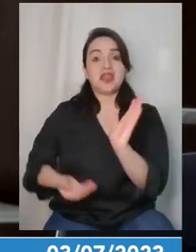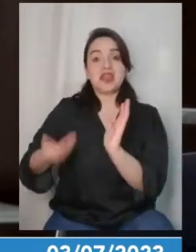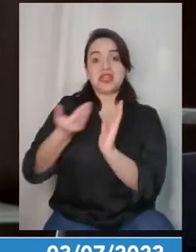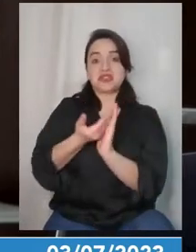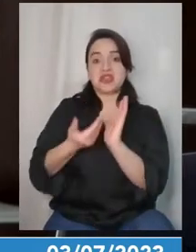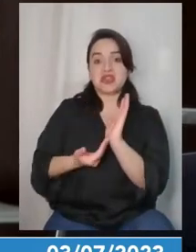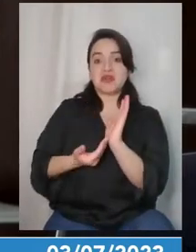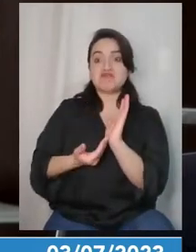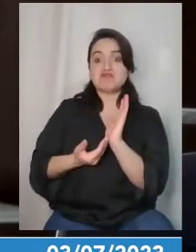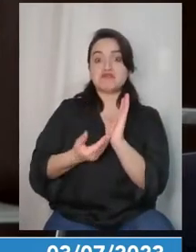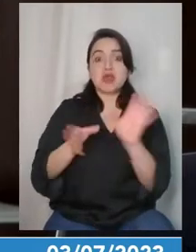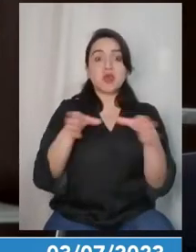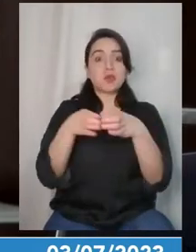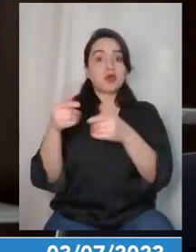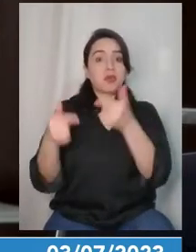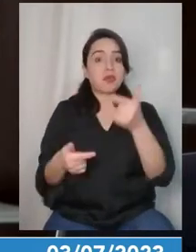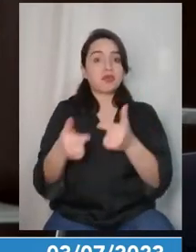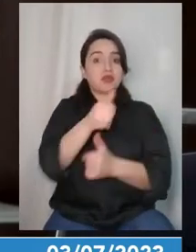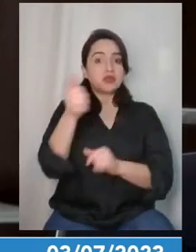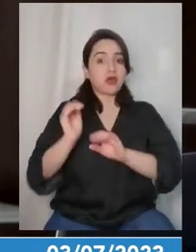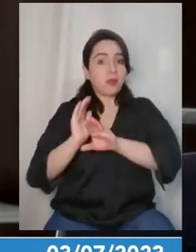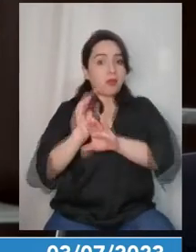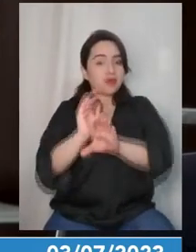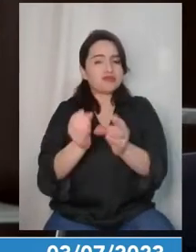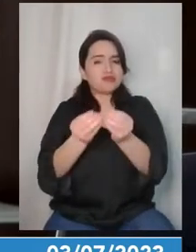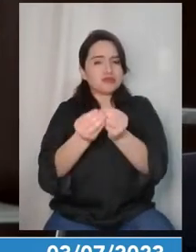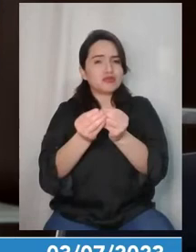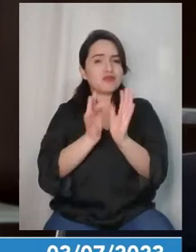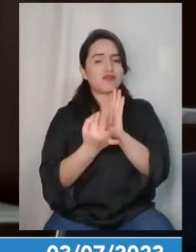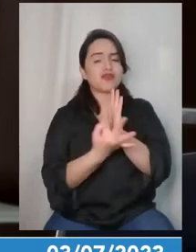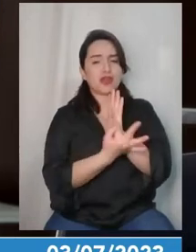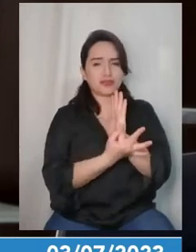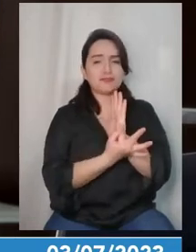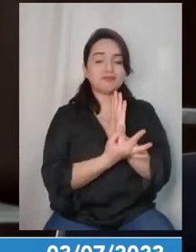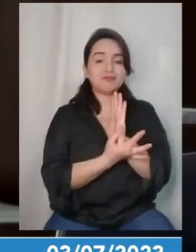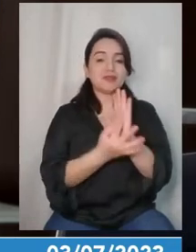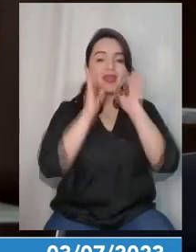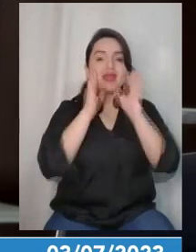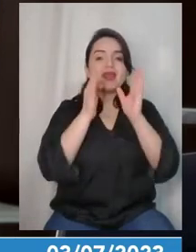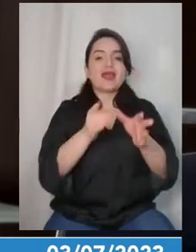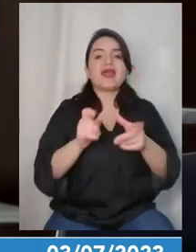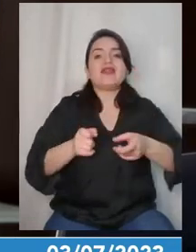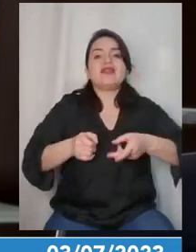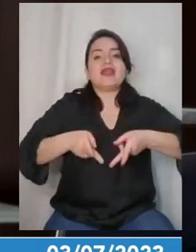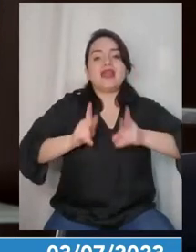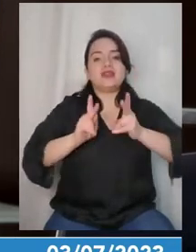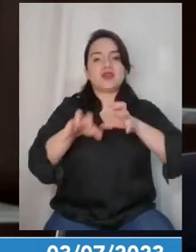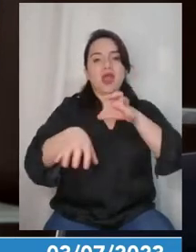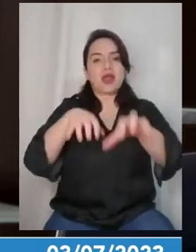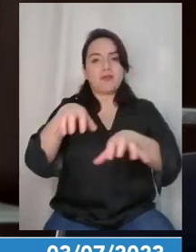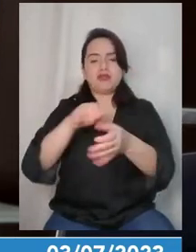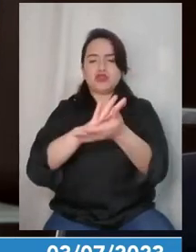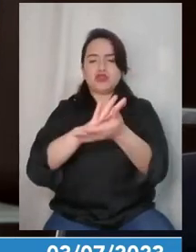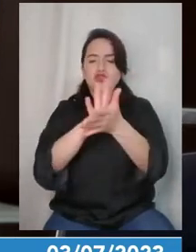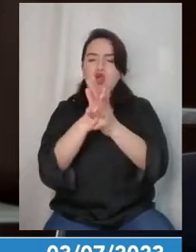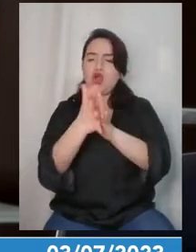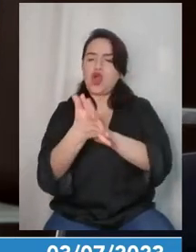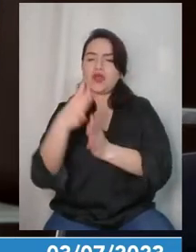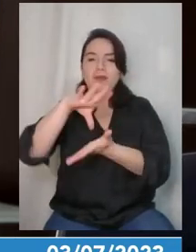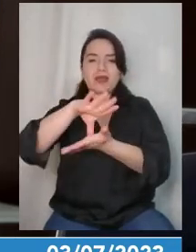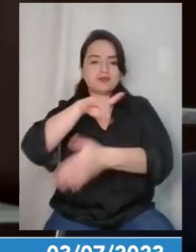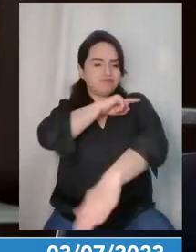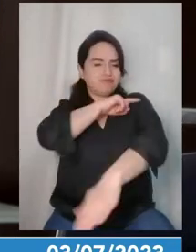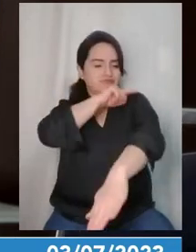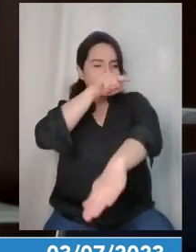a muchísimas fundaciones dedicadas al derecho animal a lo largo de todo el país. La propuesta del artículo es